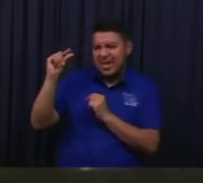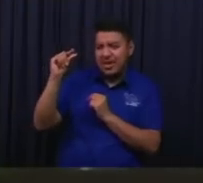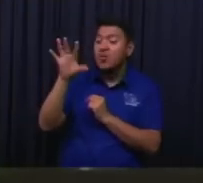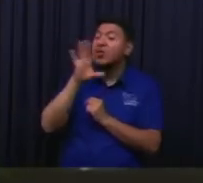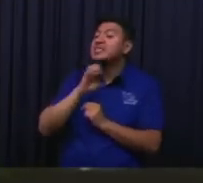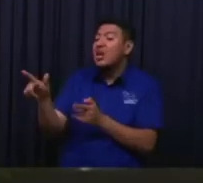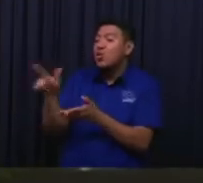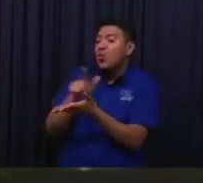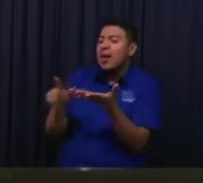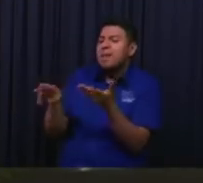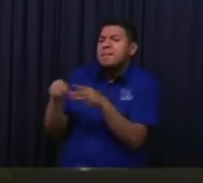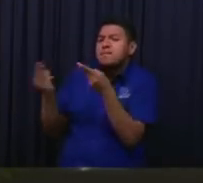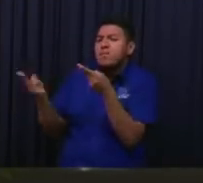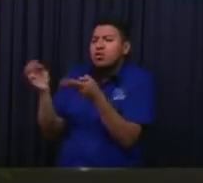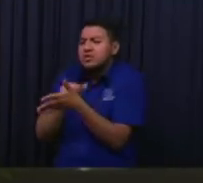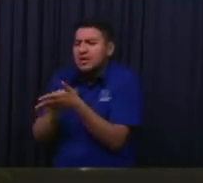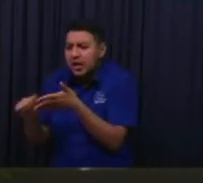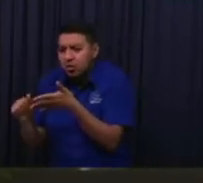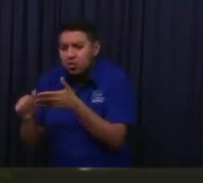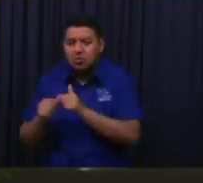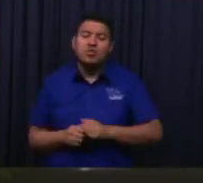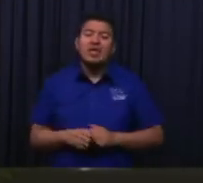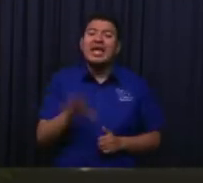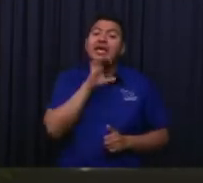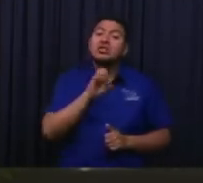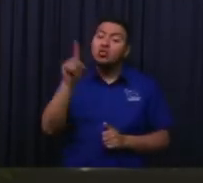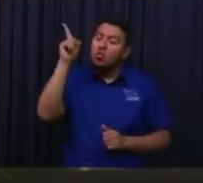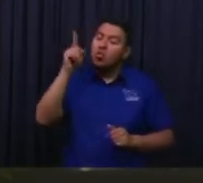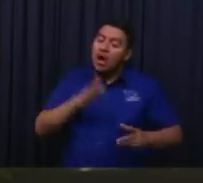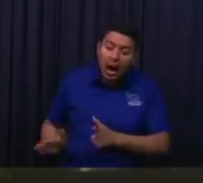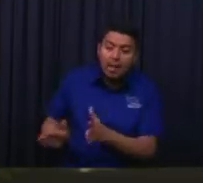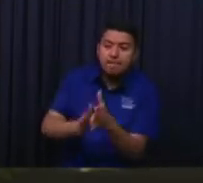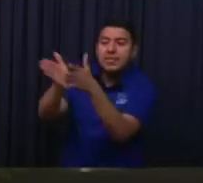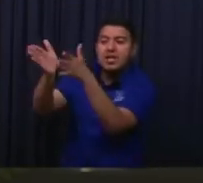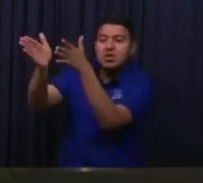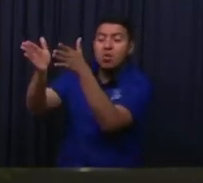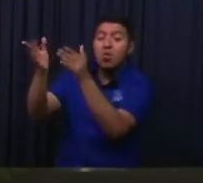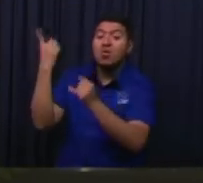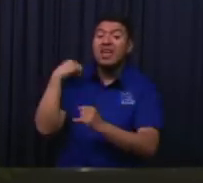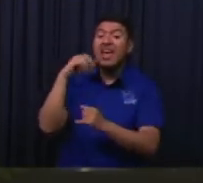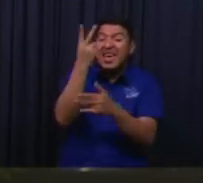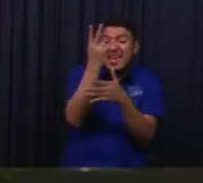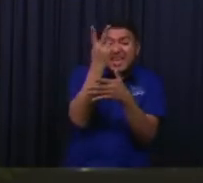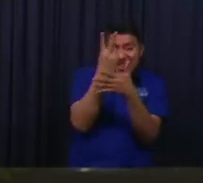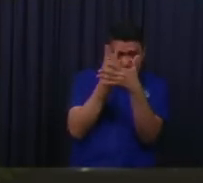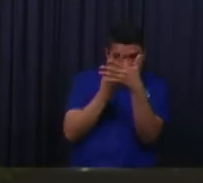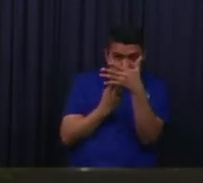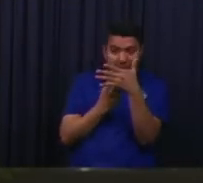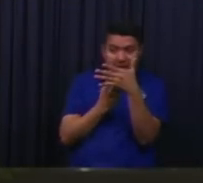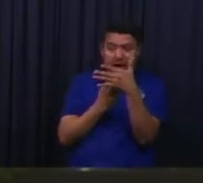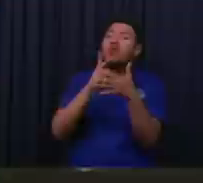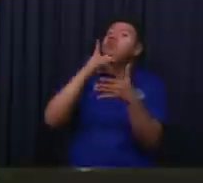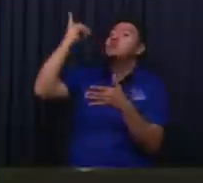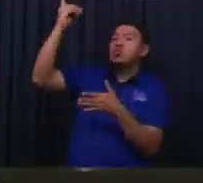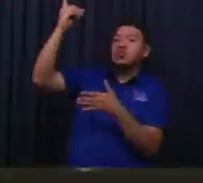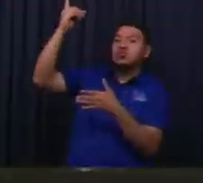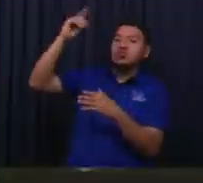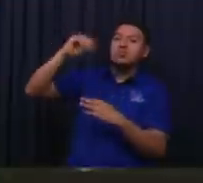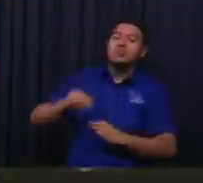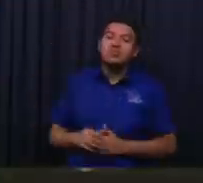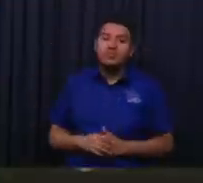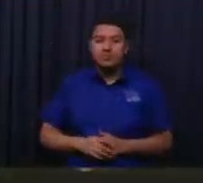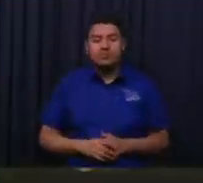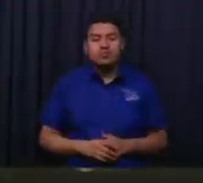como hijos de Dios lo deberíamos de anhelar, porque al final de cuentas es cumplir el primer mandamiento, ¿verdad?